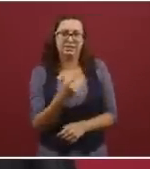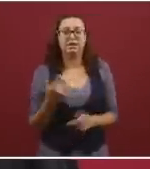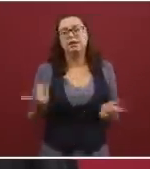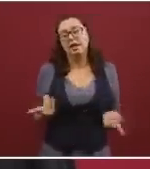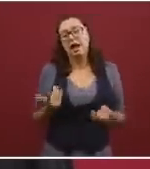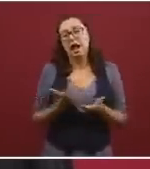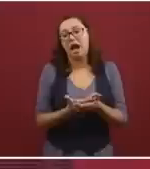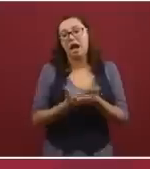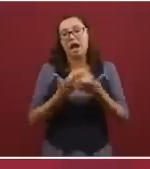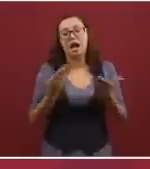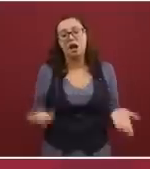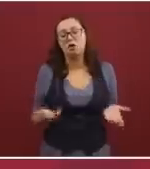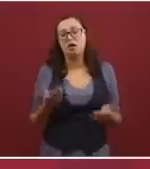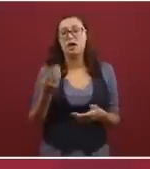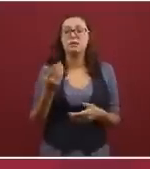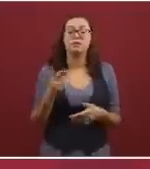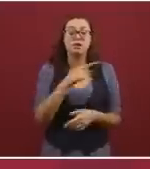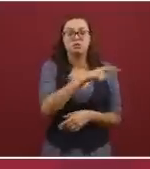se cayó en mayo